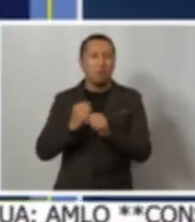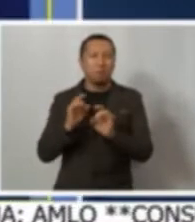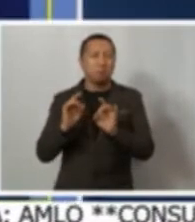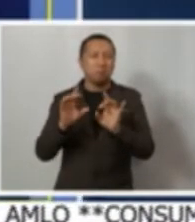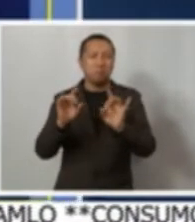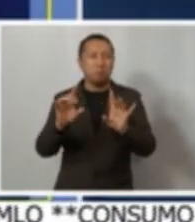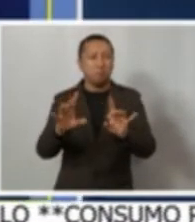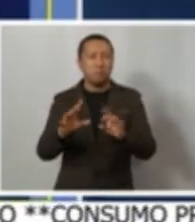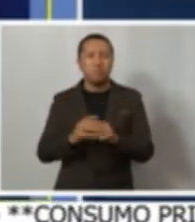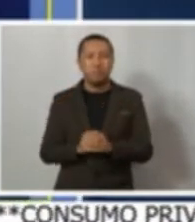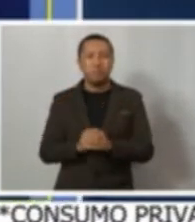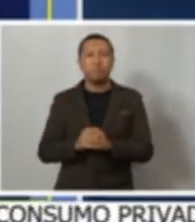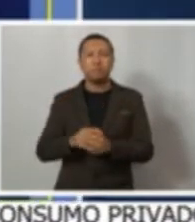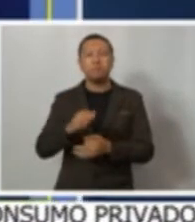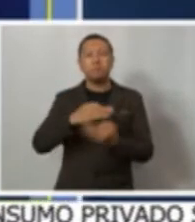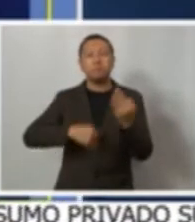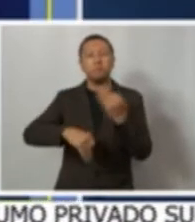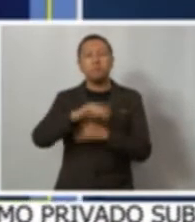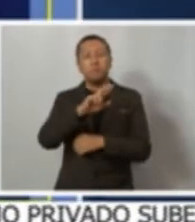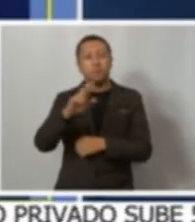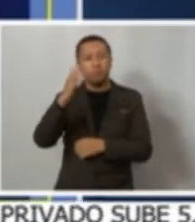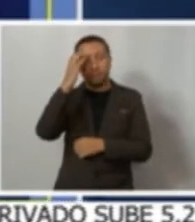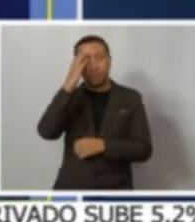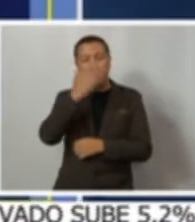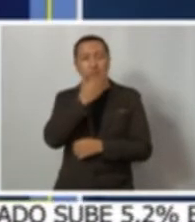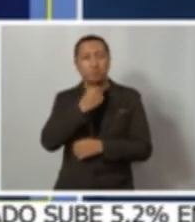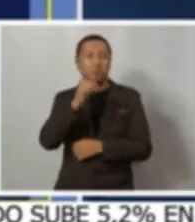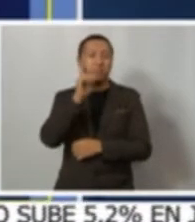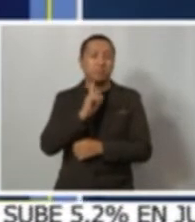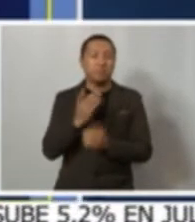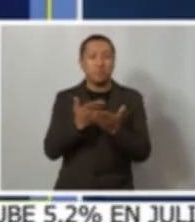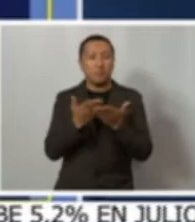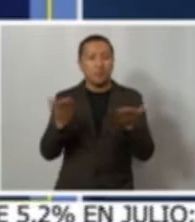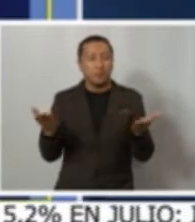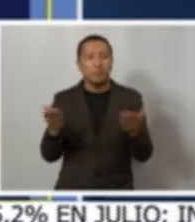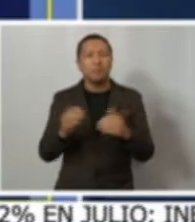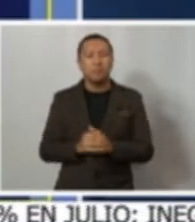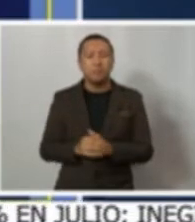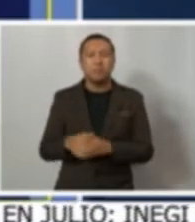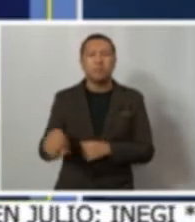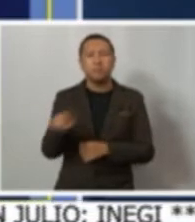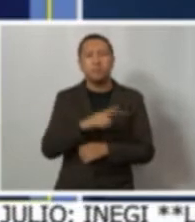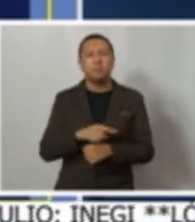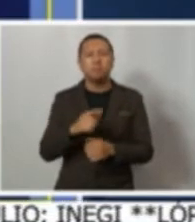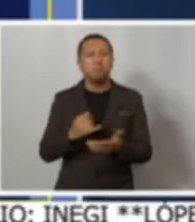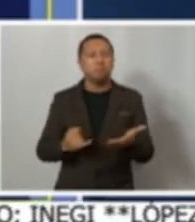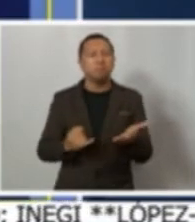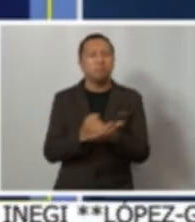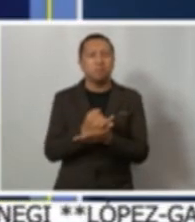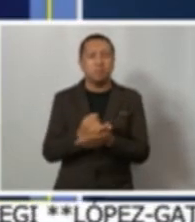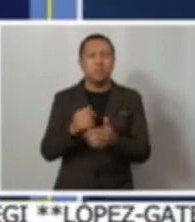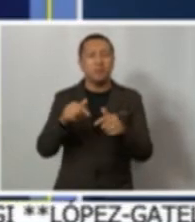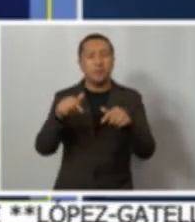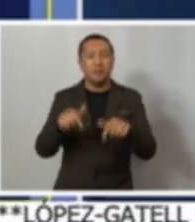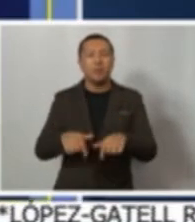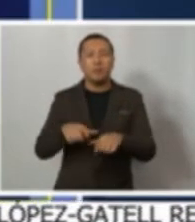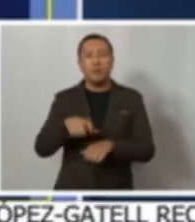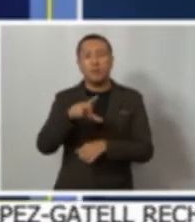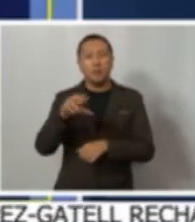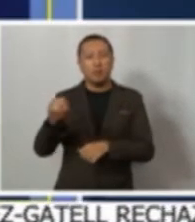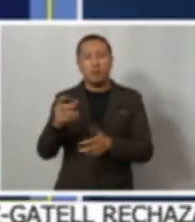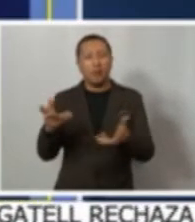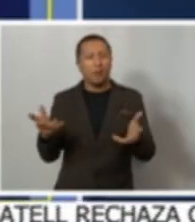reconocimiento a todos y a todas las que han y los que han hecho de este Quintana Roo lo que es hoy, pero sobre todo